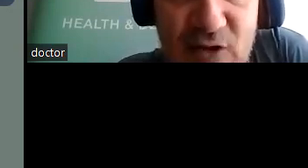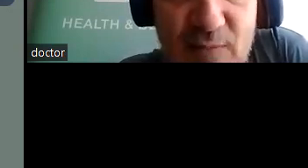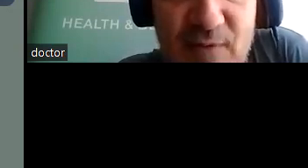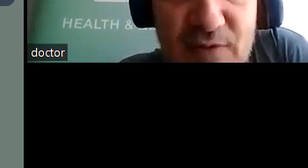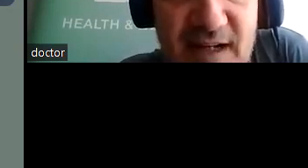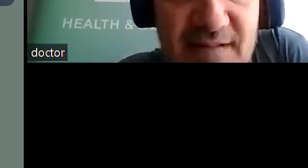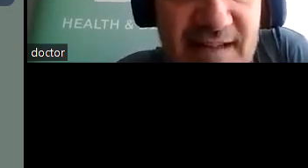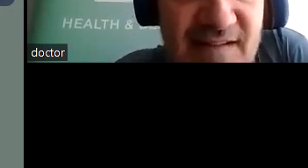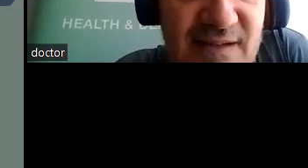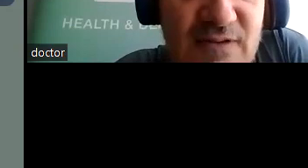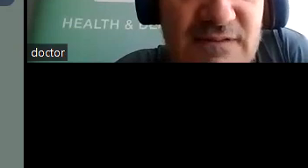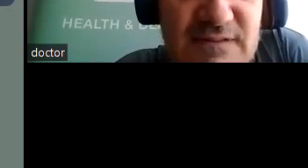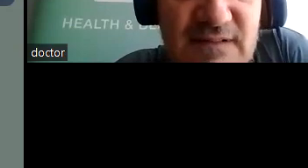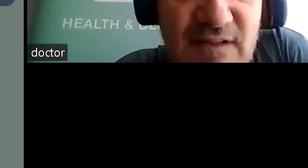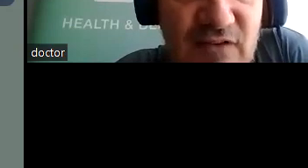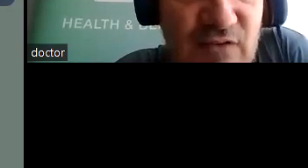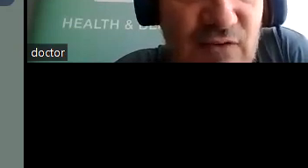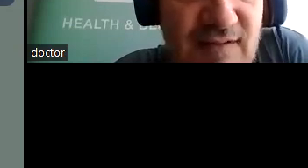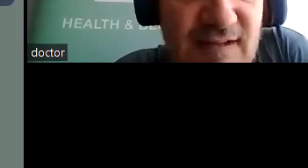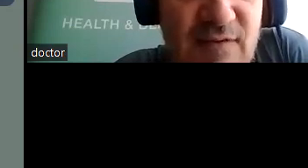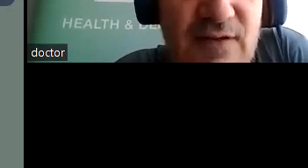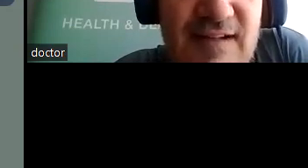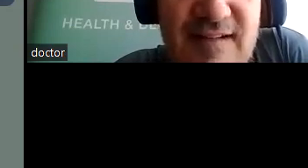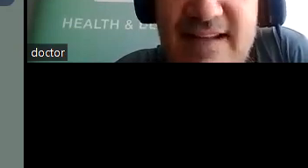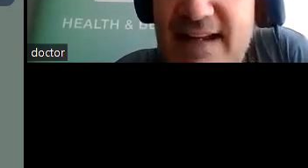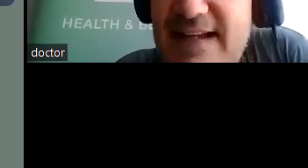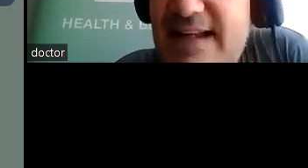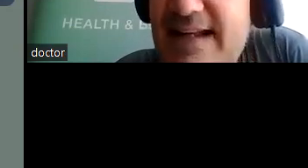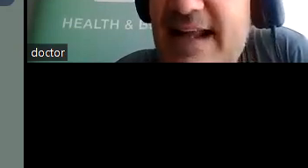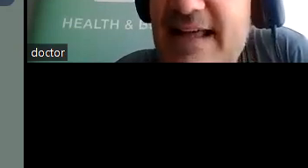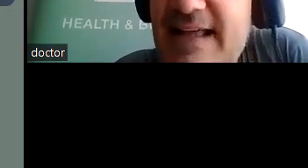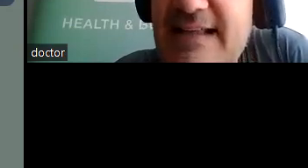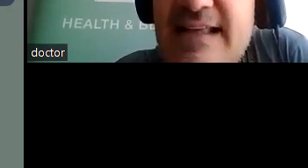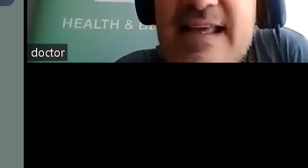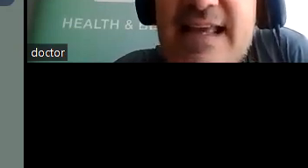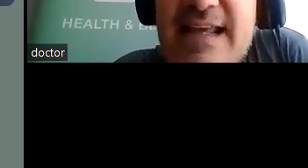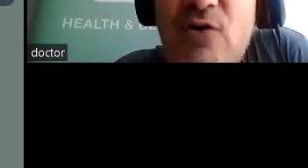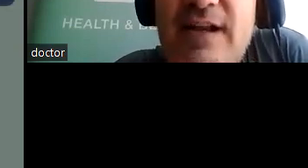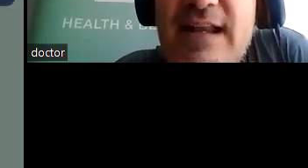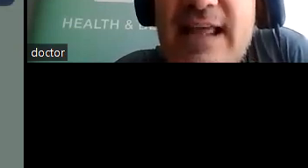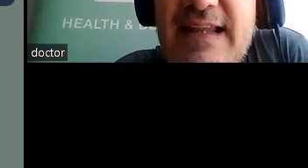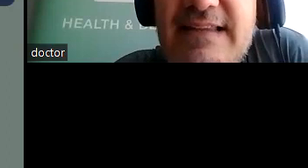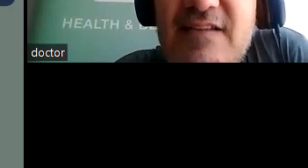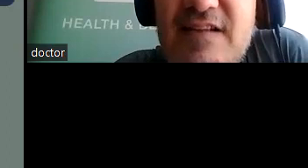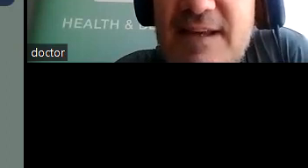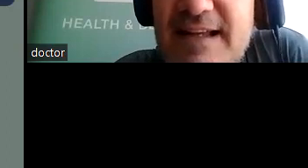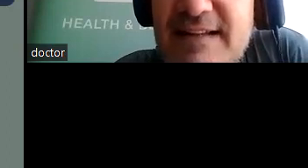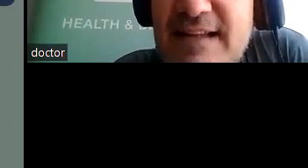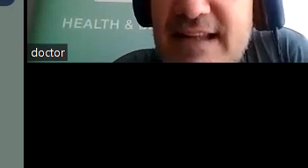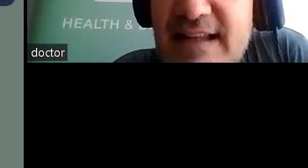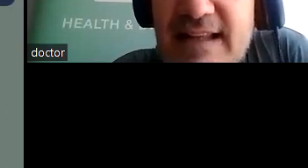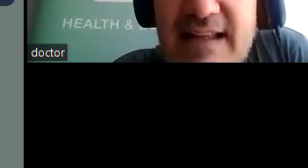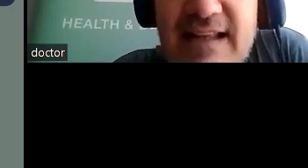el efecto que puede producir a nivel digestivo. Son todas estas funciones las que están en naranja. Y luego el